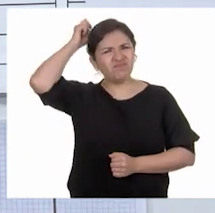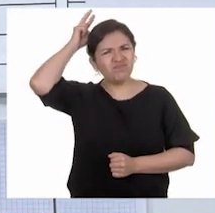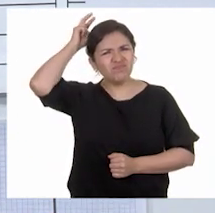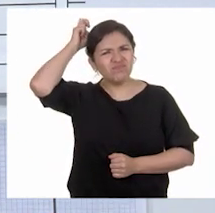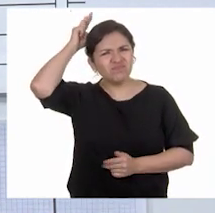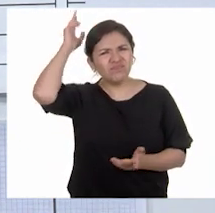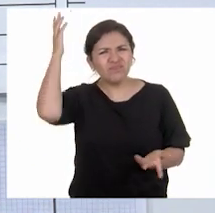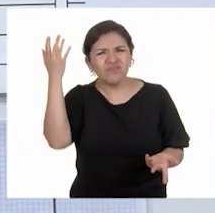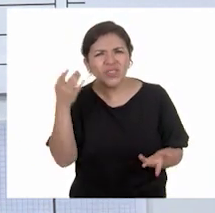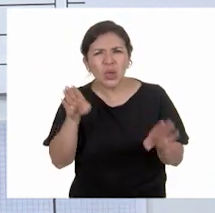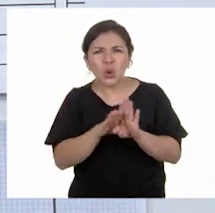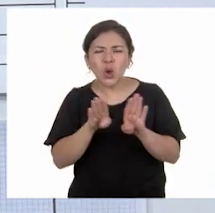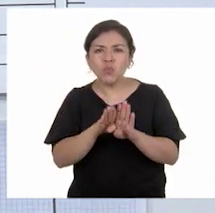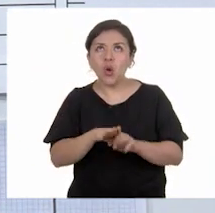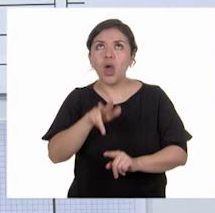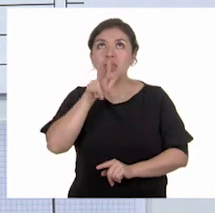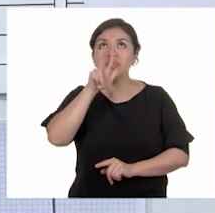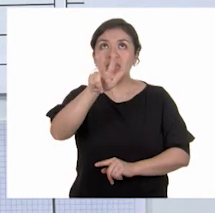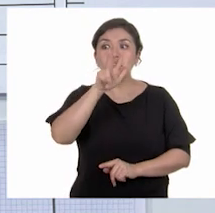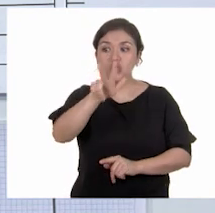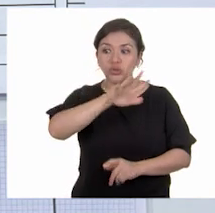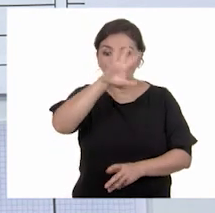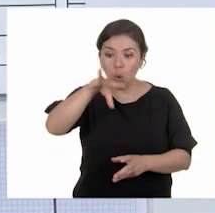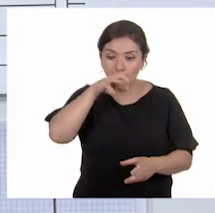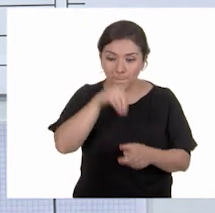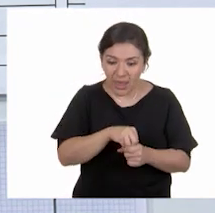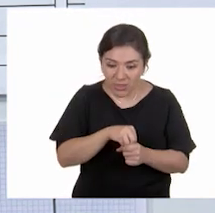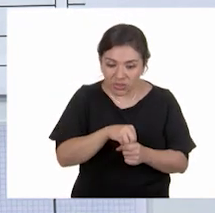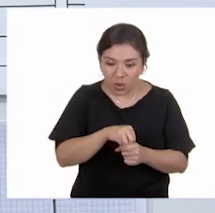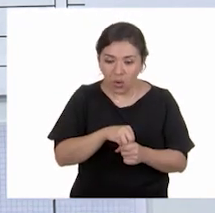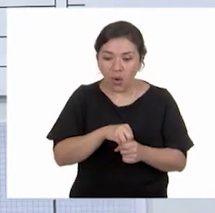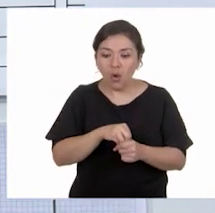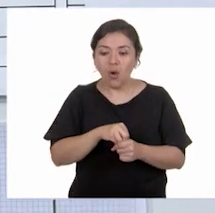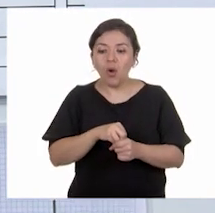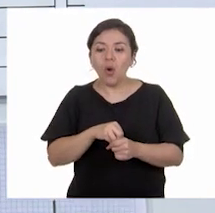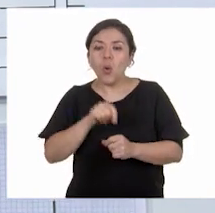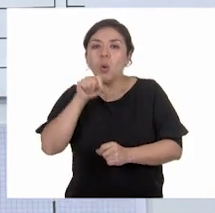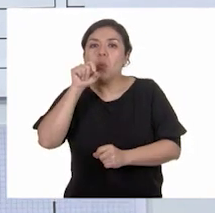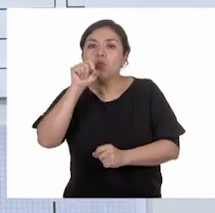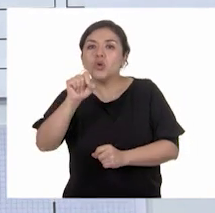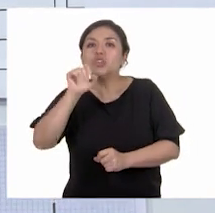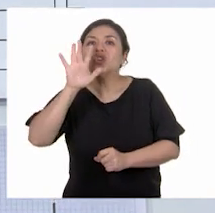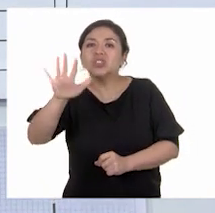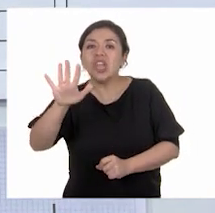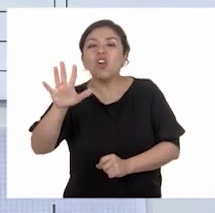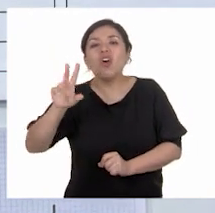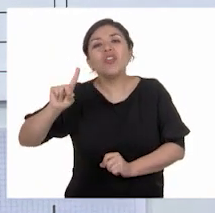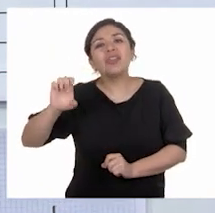Entonces son 18 enteros con 5 décimos.